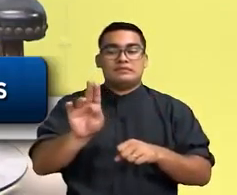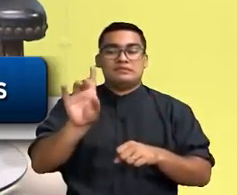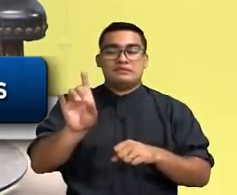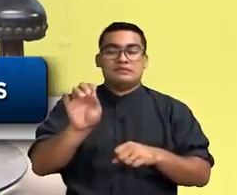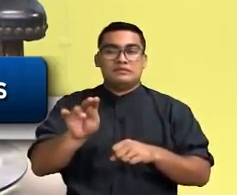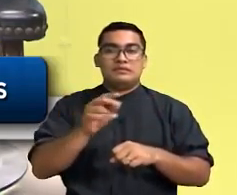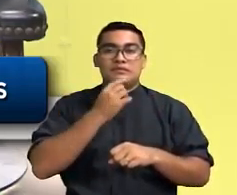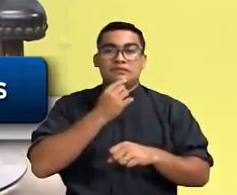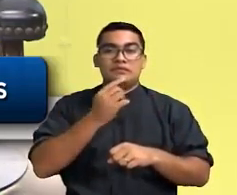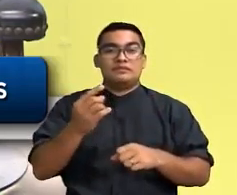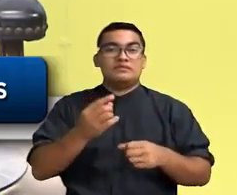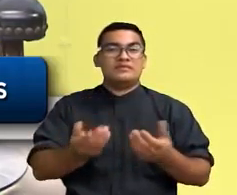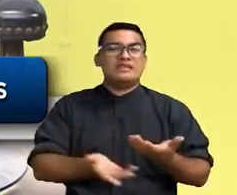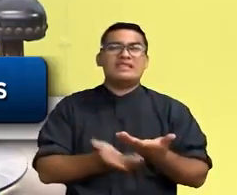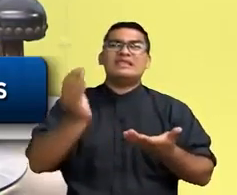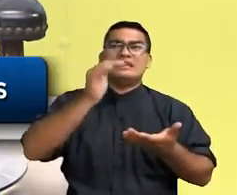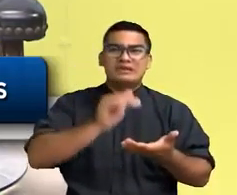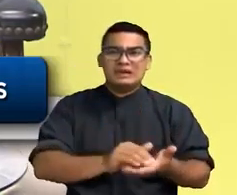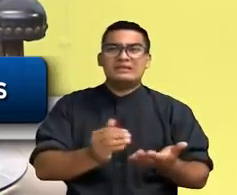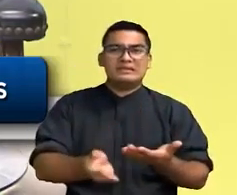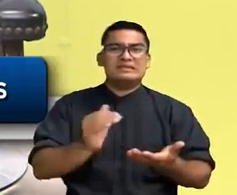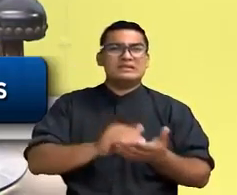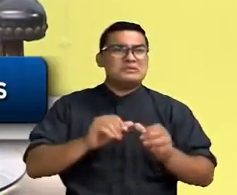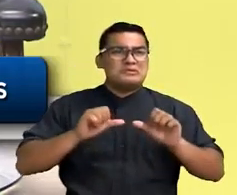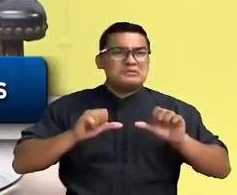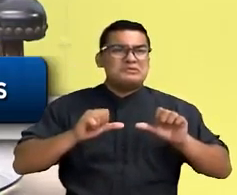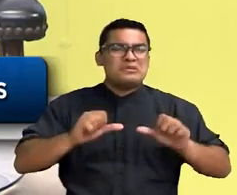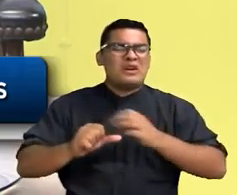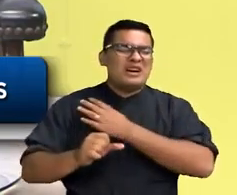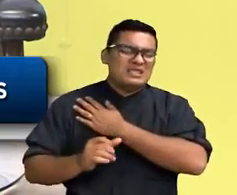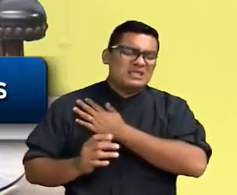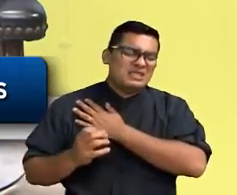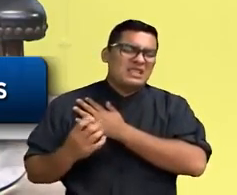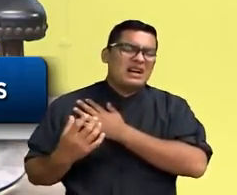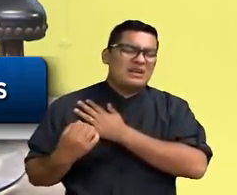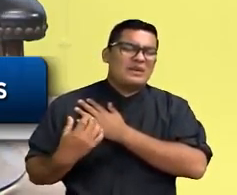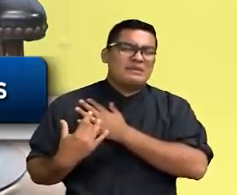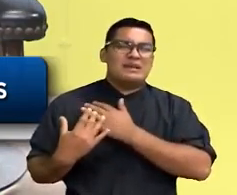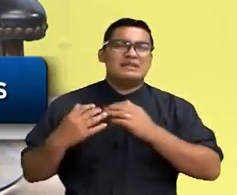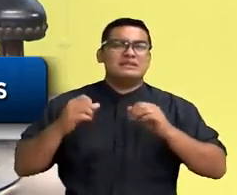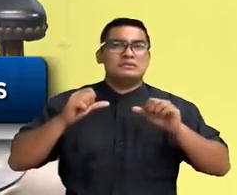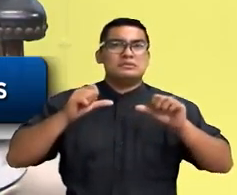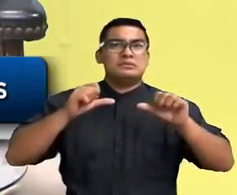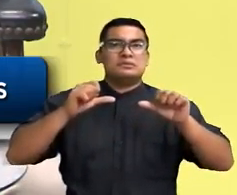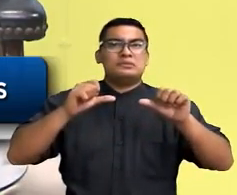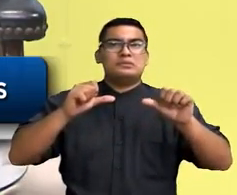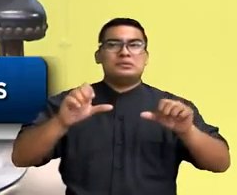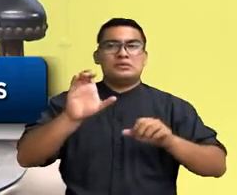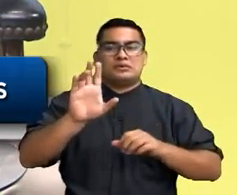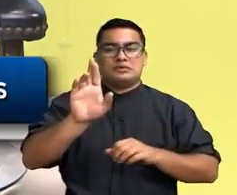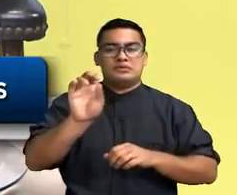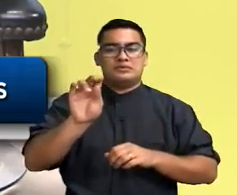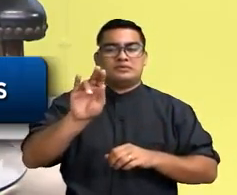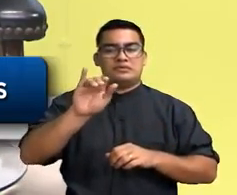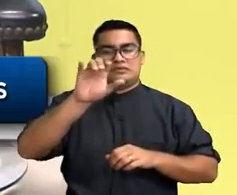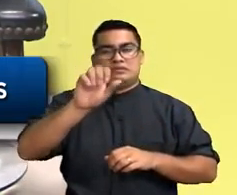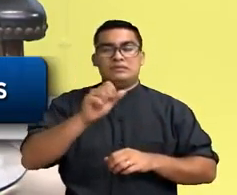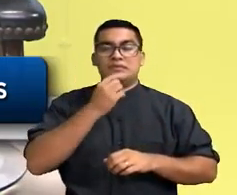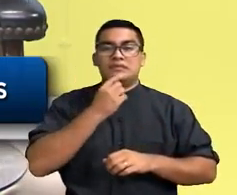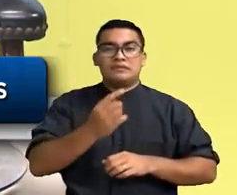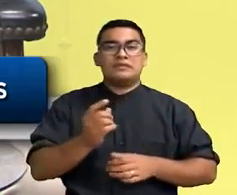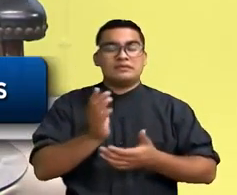estos microtraumas repetitivos conllevan a inflamaciones crónicas que generalmente tomate este acetaminofén, tomate este analgésico,